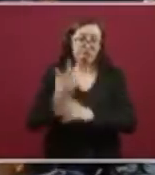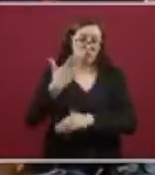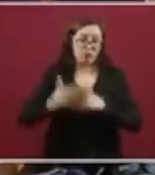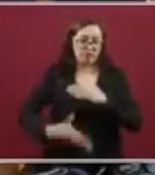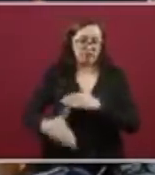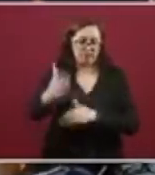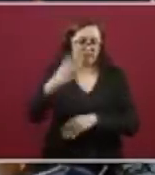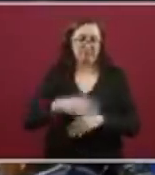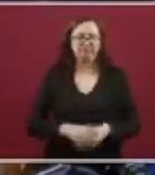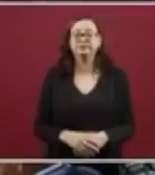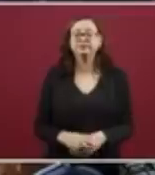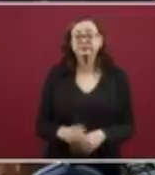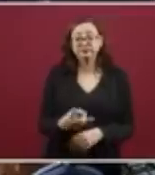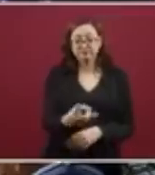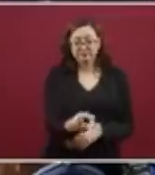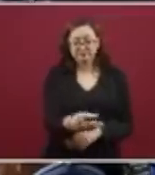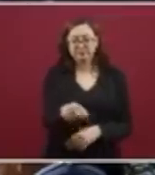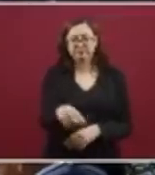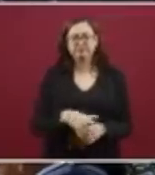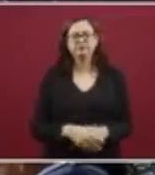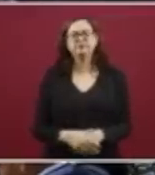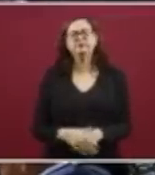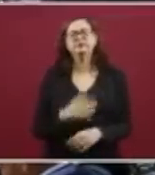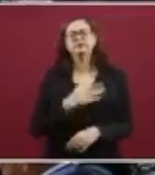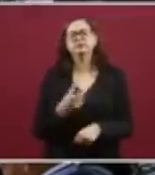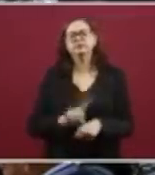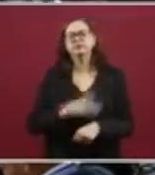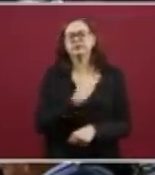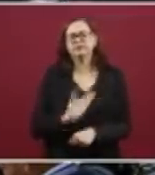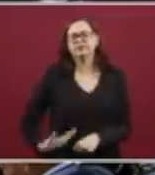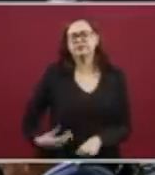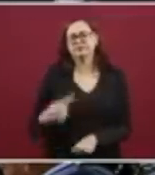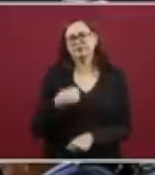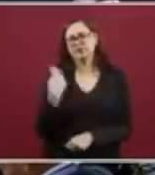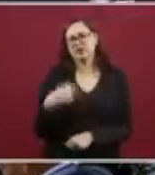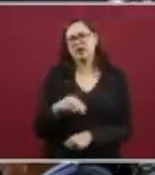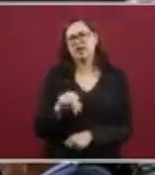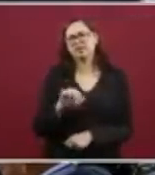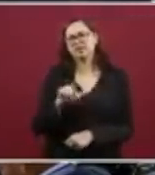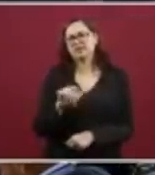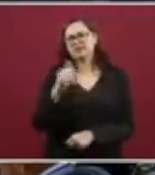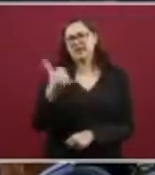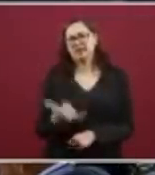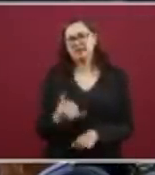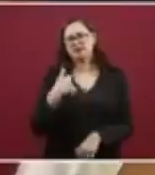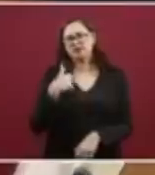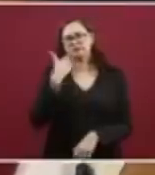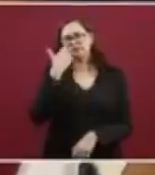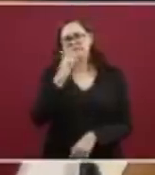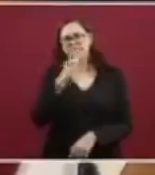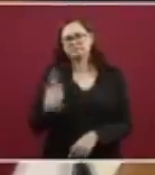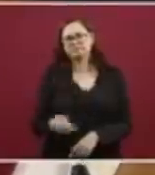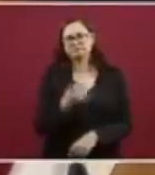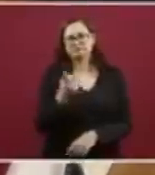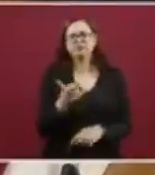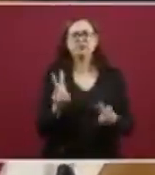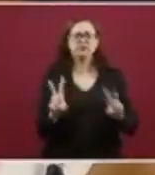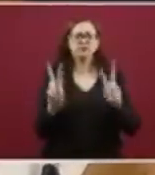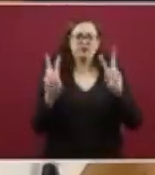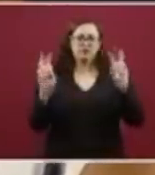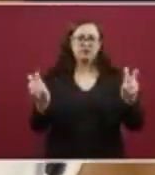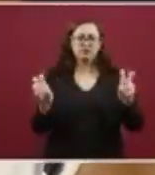presidente, soy Nuri Fernández de La Caracola. Y quería hacerle un comentario sobre el tema de la paz